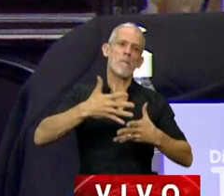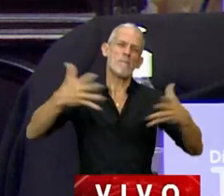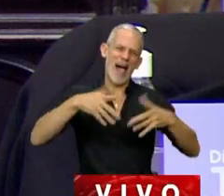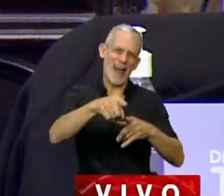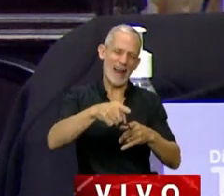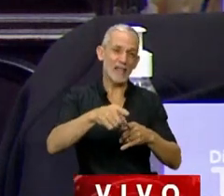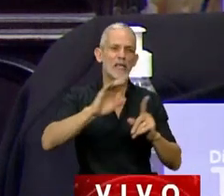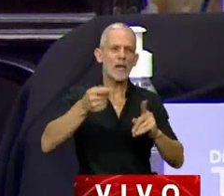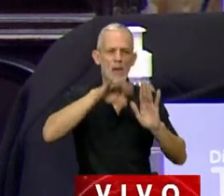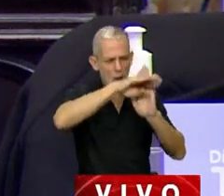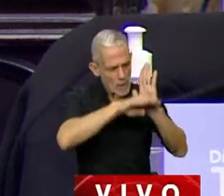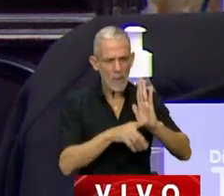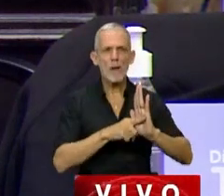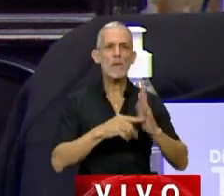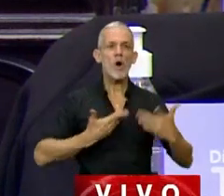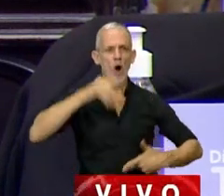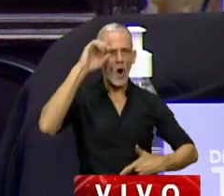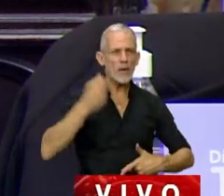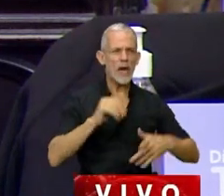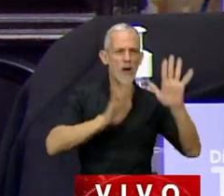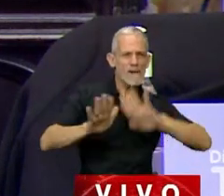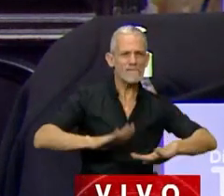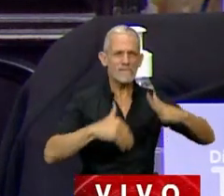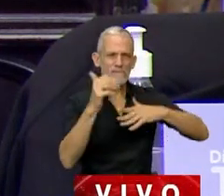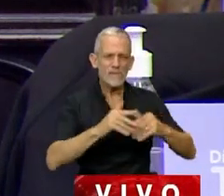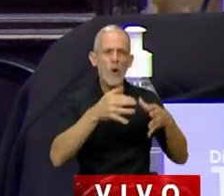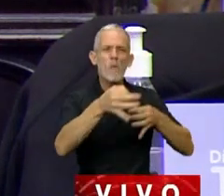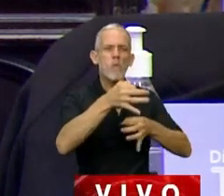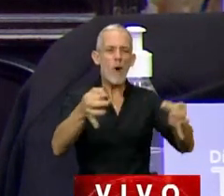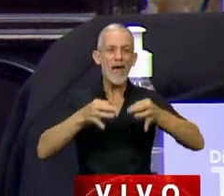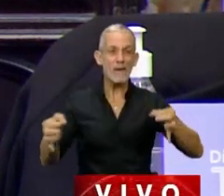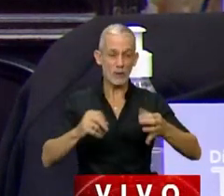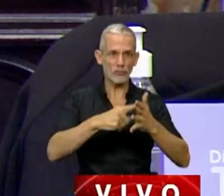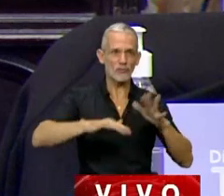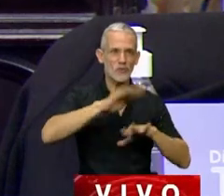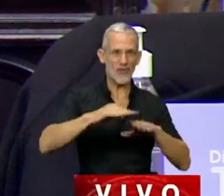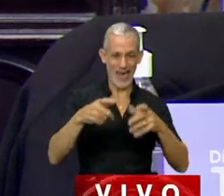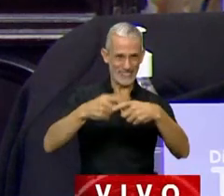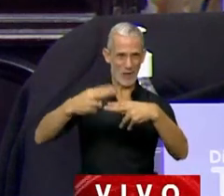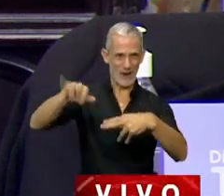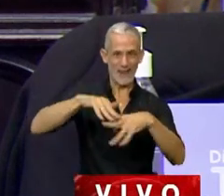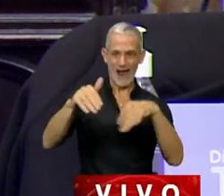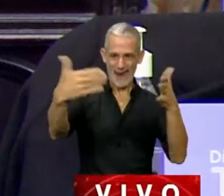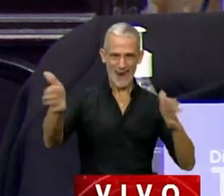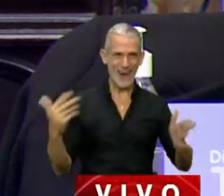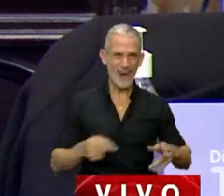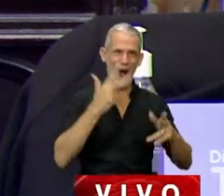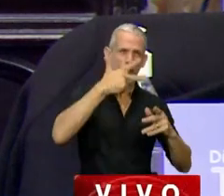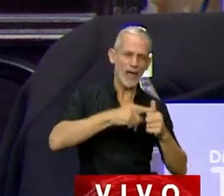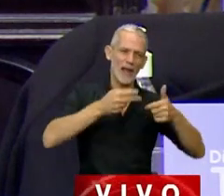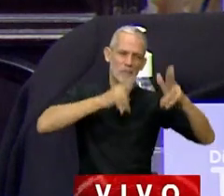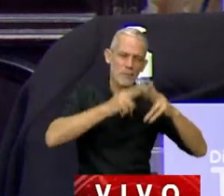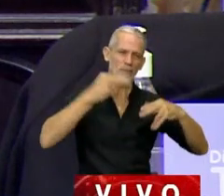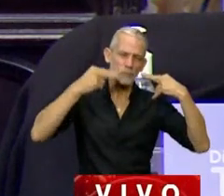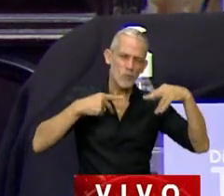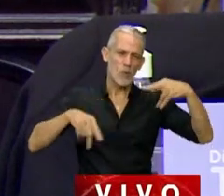caso, de políticas sostenidas de infraestructura en torno a los pueblos y a las ciudades que rodean los parques nacionales, que es algo a lo que le dedicamos mucho tiempo,